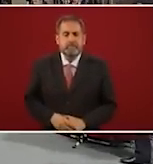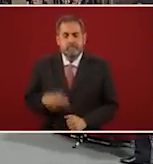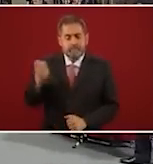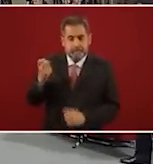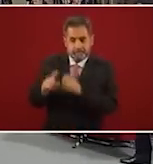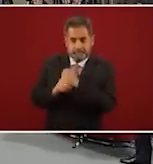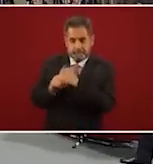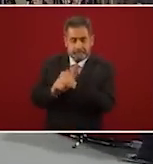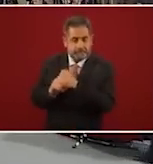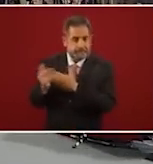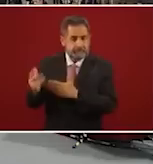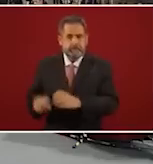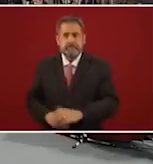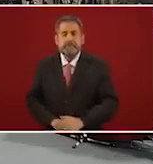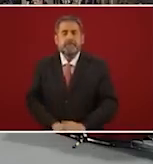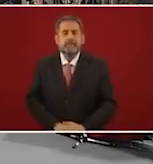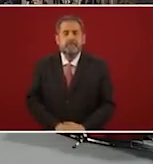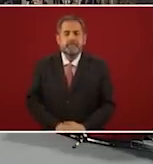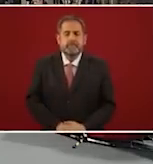problema.